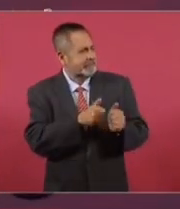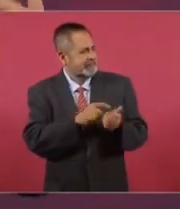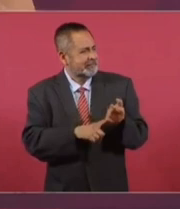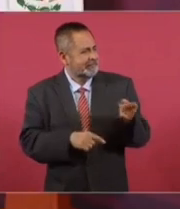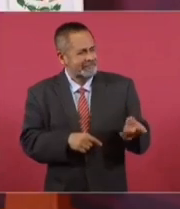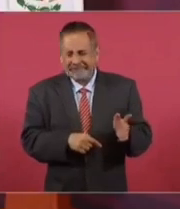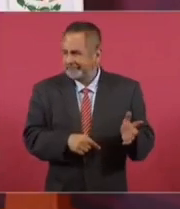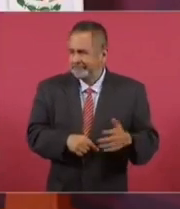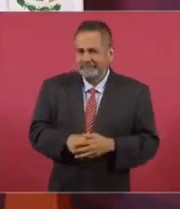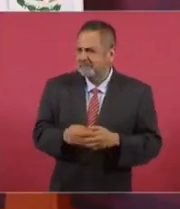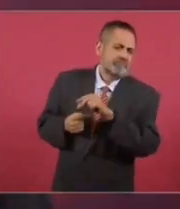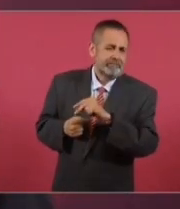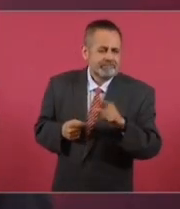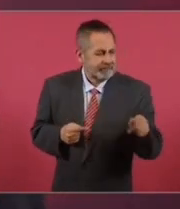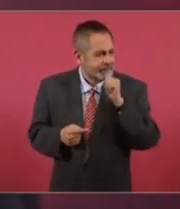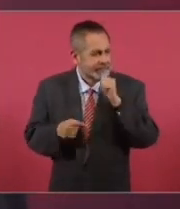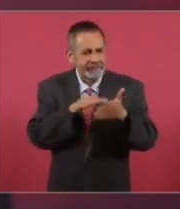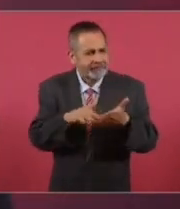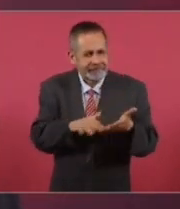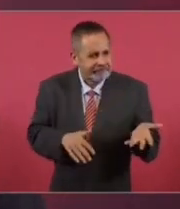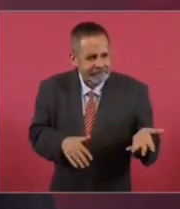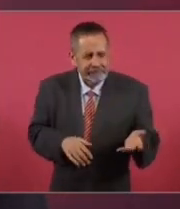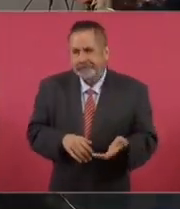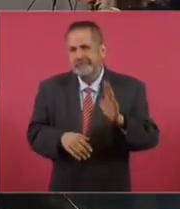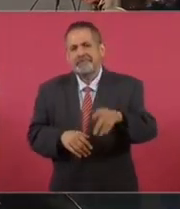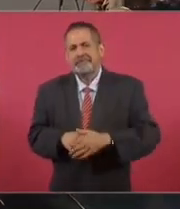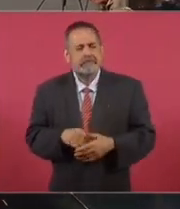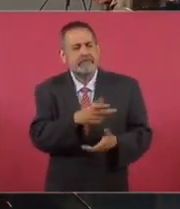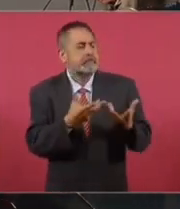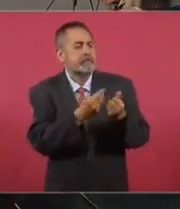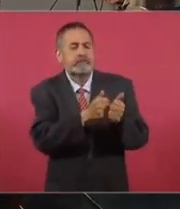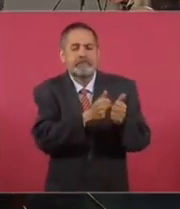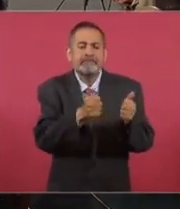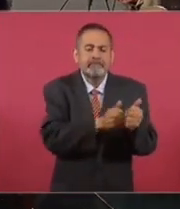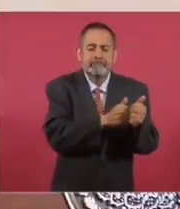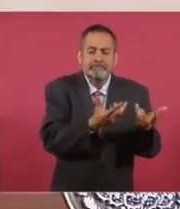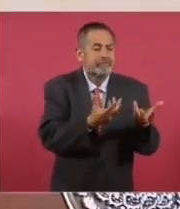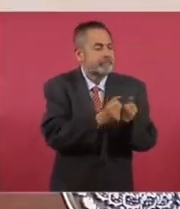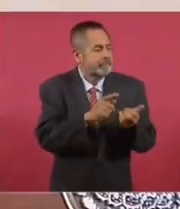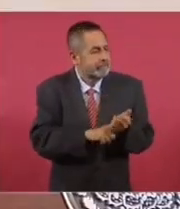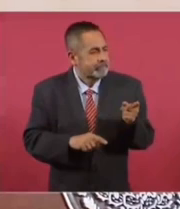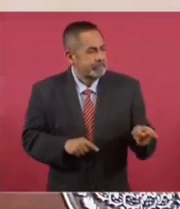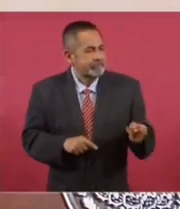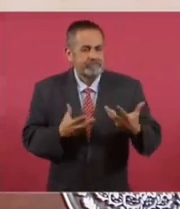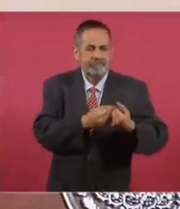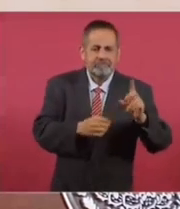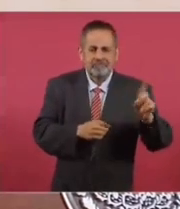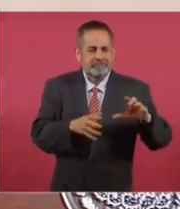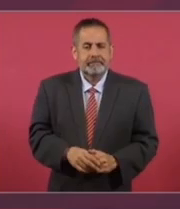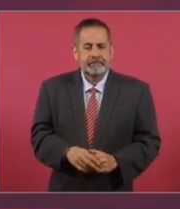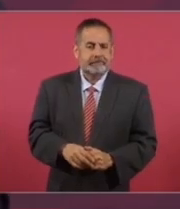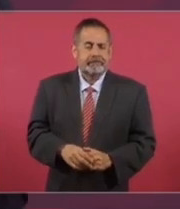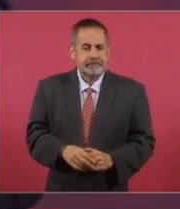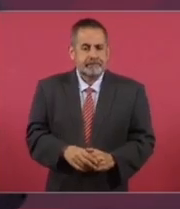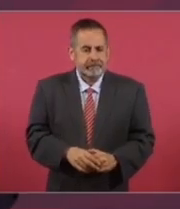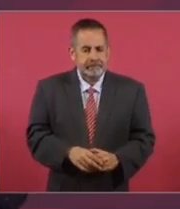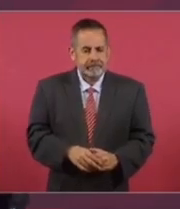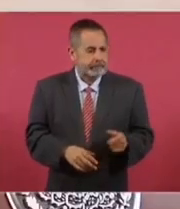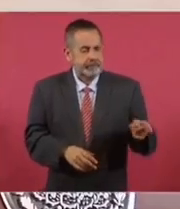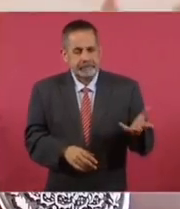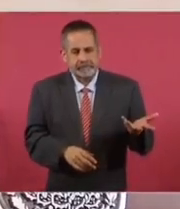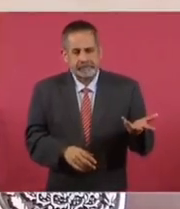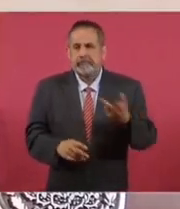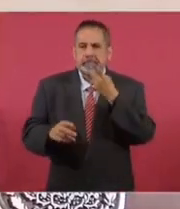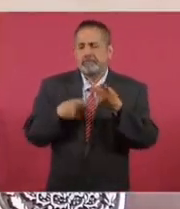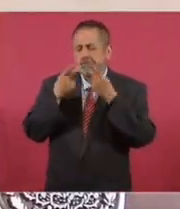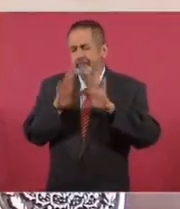afán de oponerse. Y además, haciéndole el juego completo a la derecha, a los fachos. Ya hay veces que